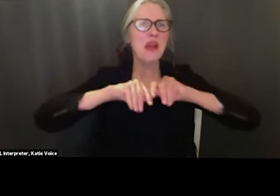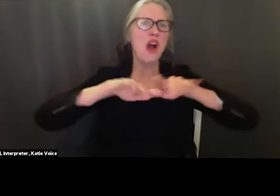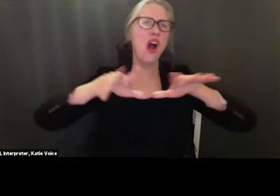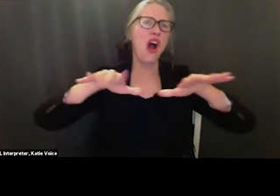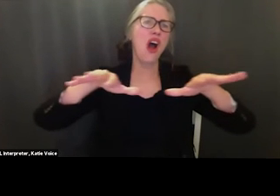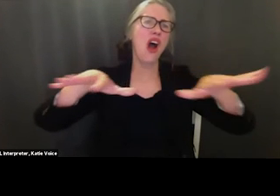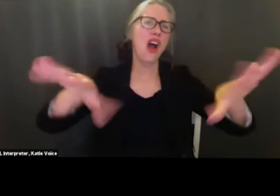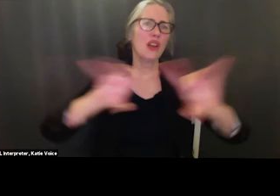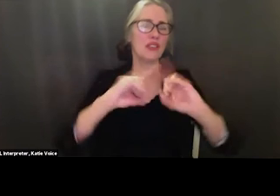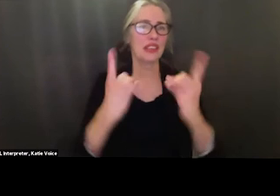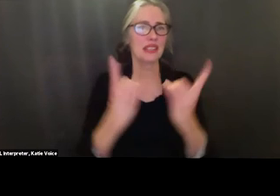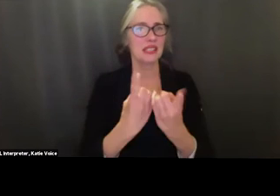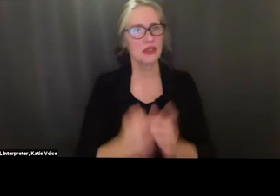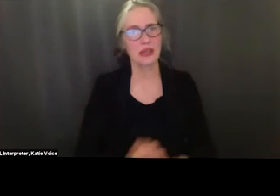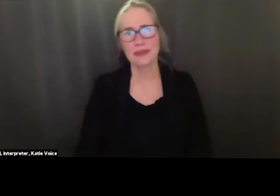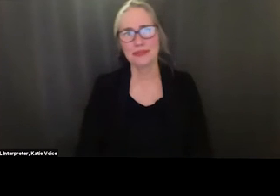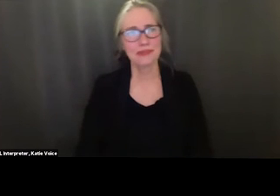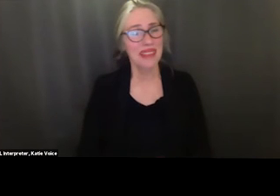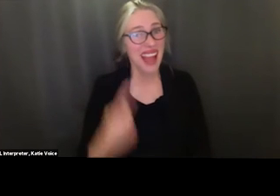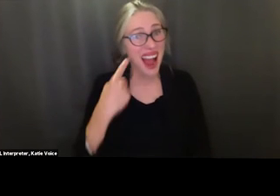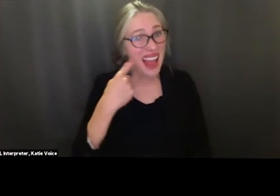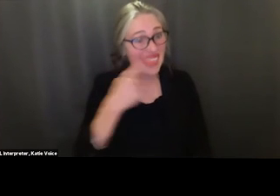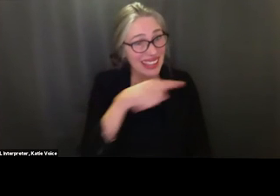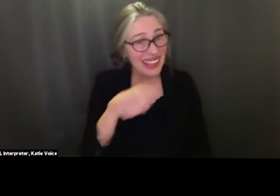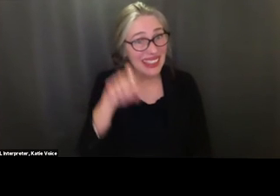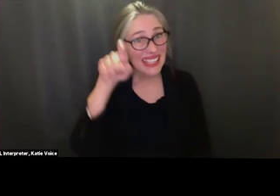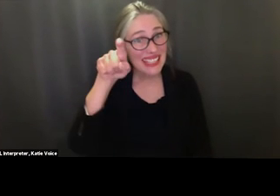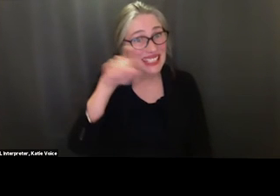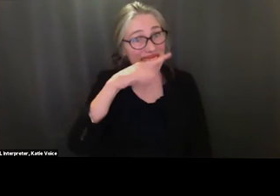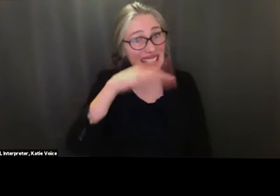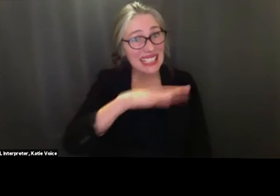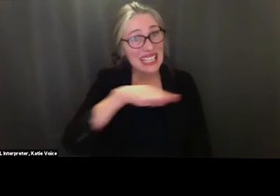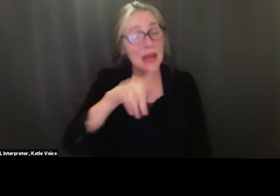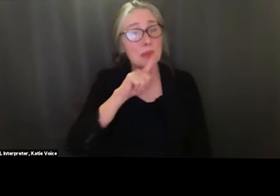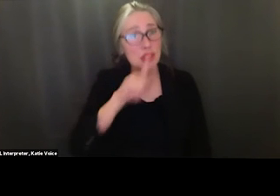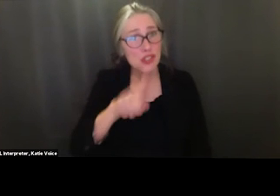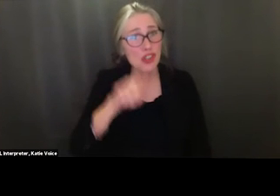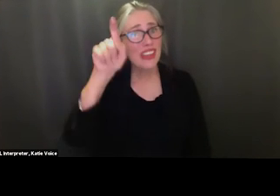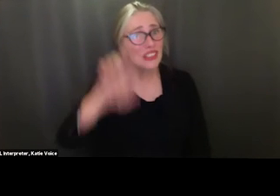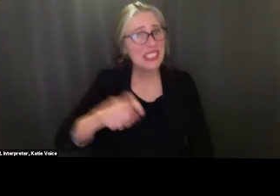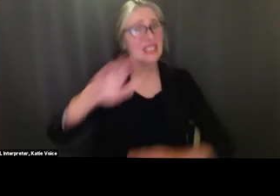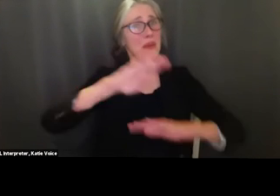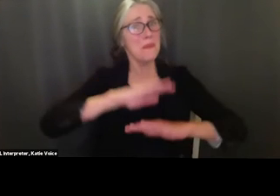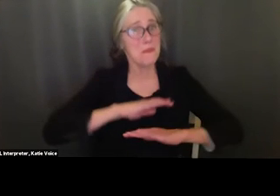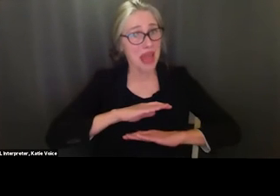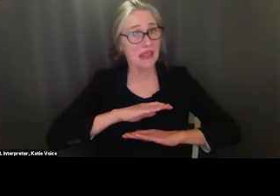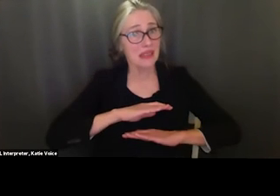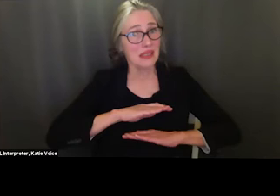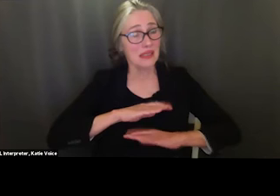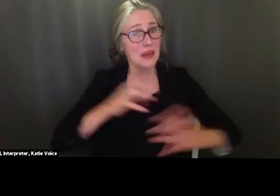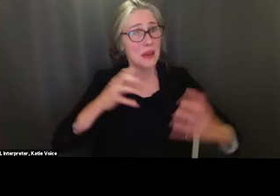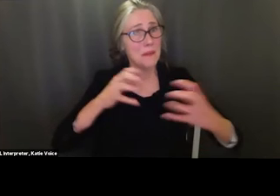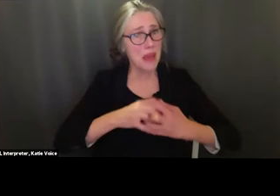Yo tengo que asegurarme de que las necesidades de estos niños se estén atendiendo de la forma más adecuada, porque debemos estar